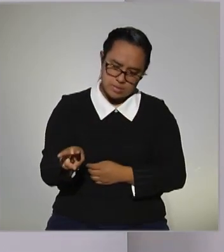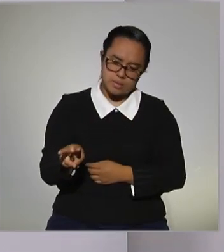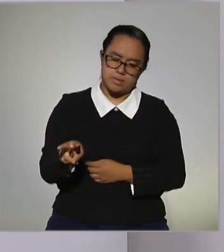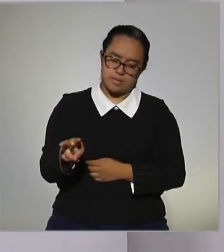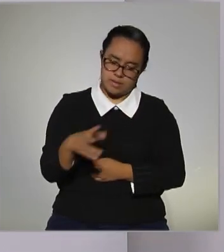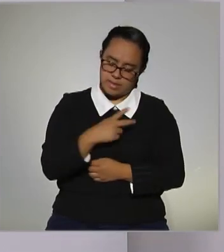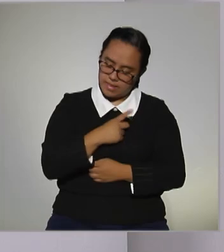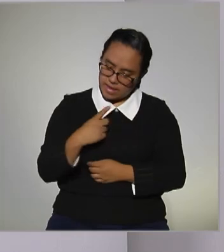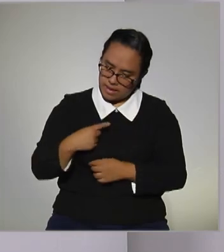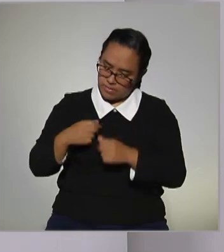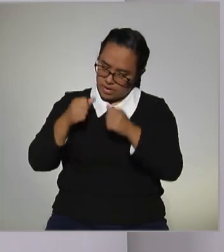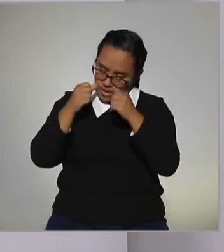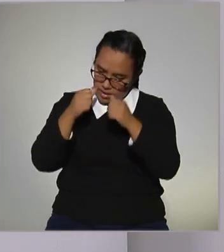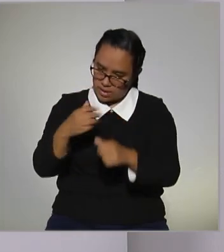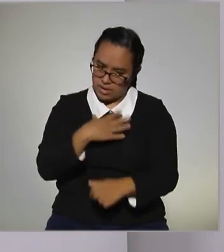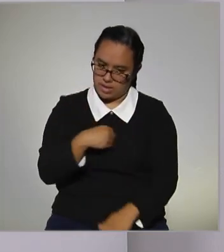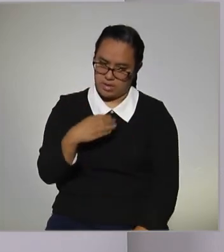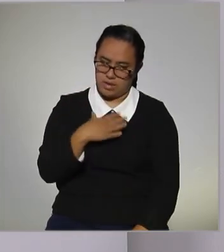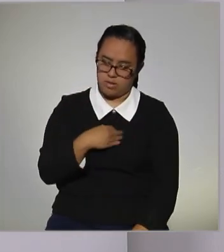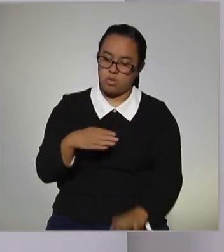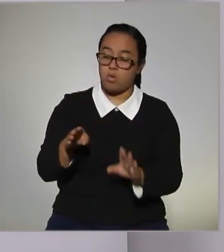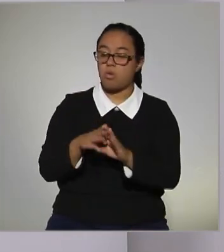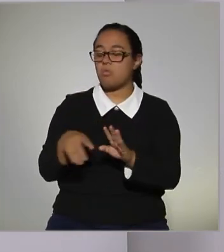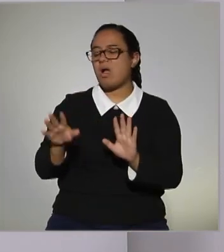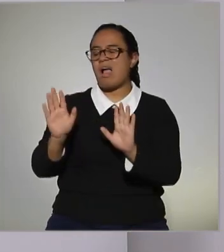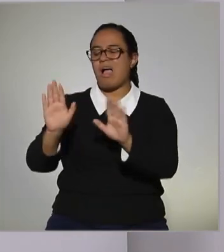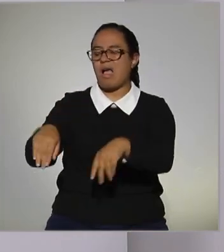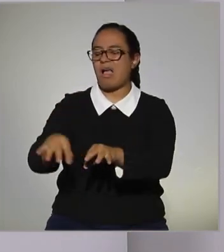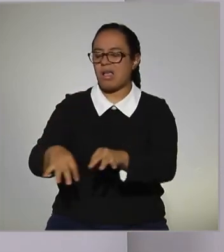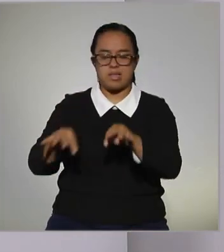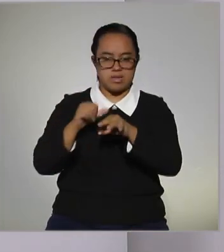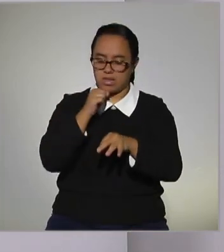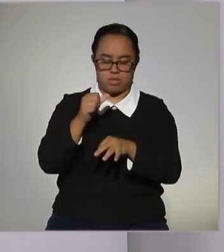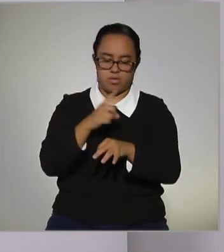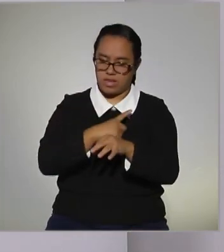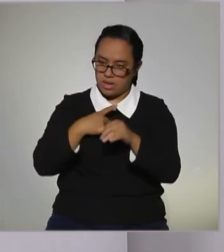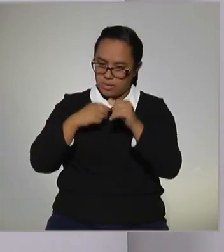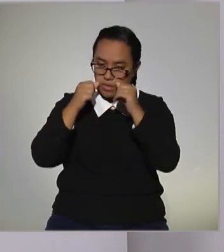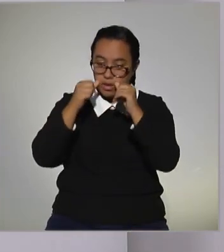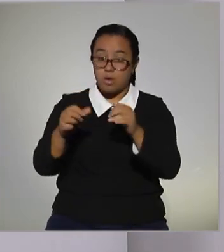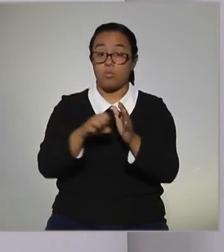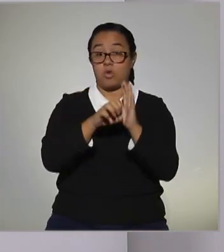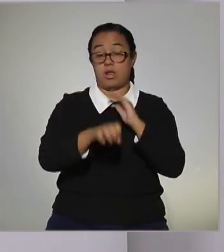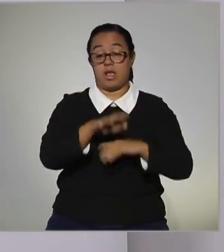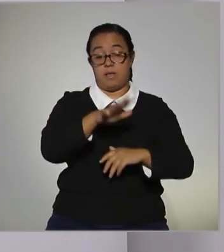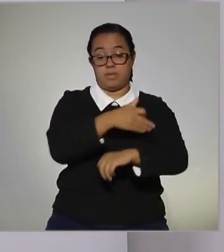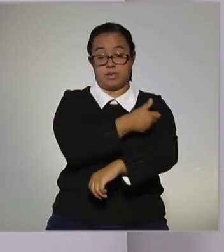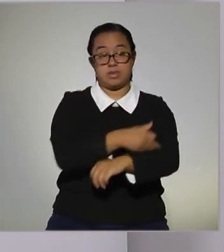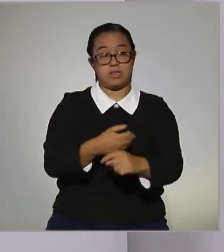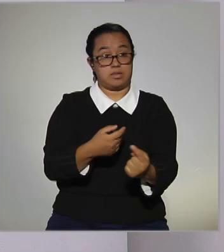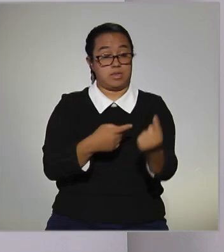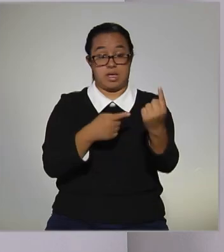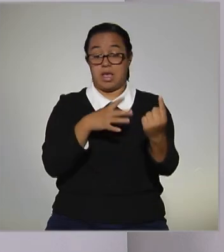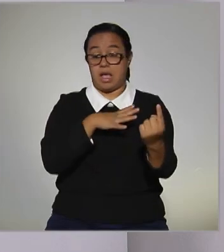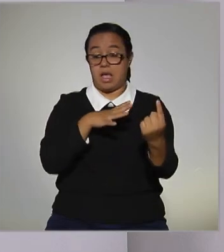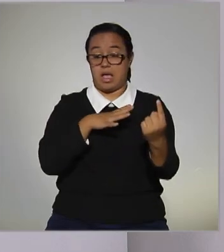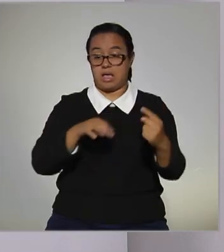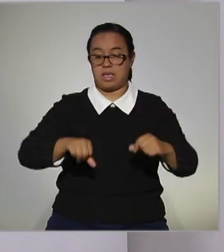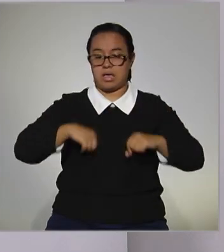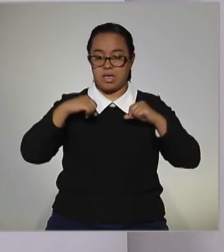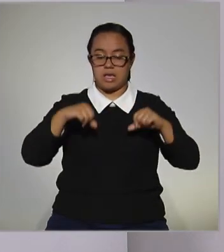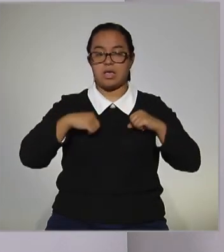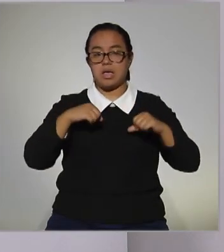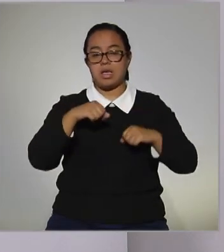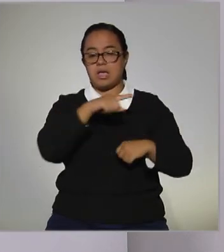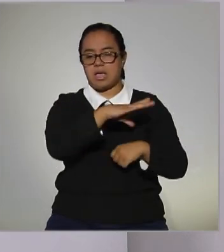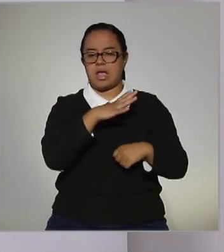vistos los hijos. Algo que a mí en lo personal me causa mucho ruido es cuando en la familia ya hay un adolescente que presenta